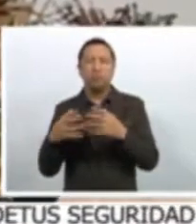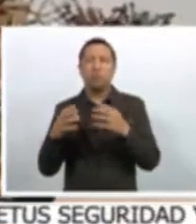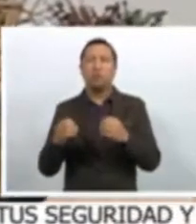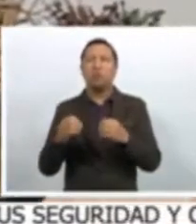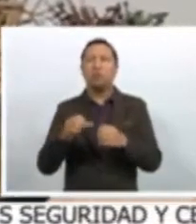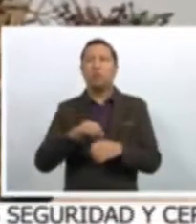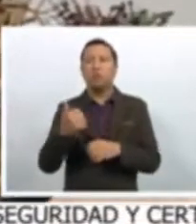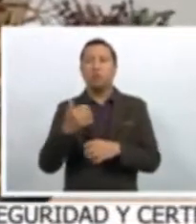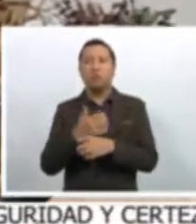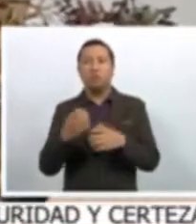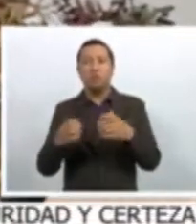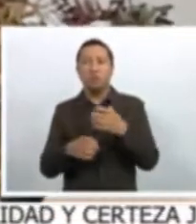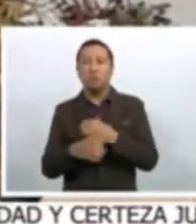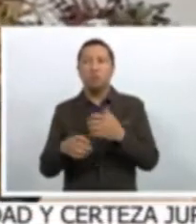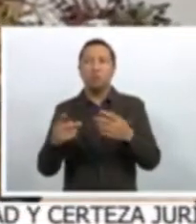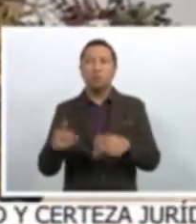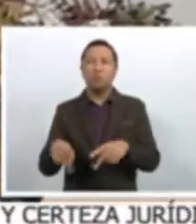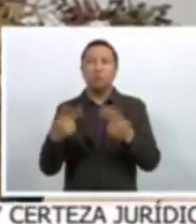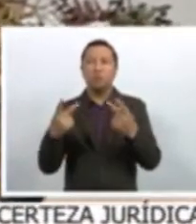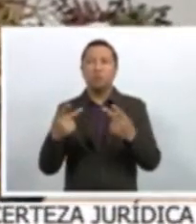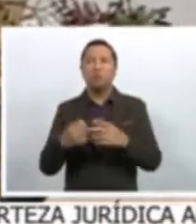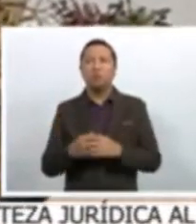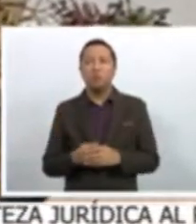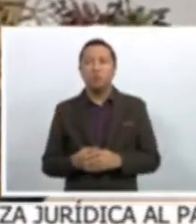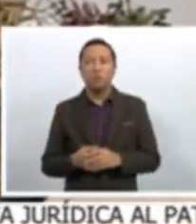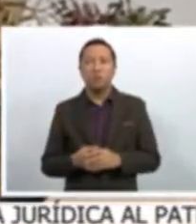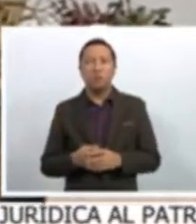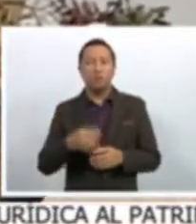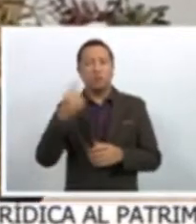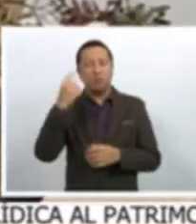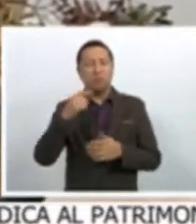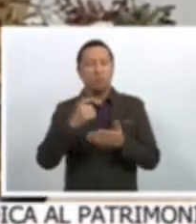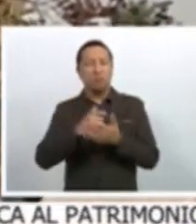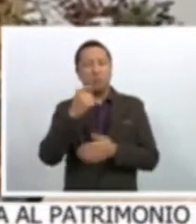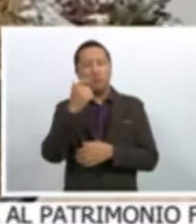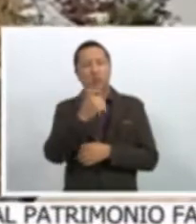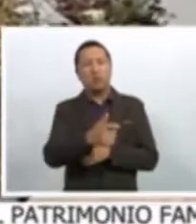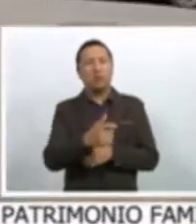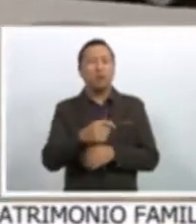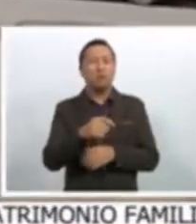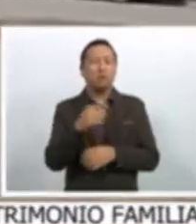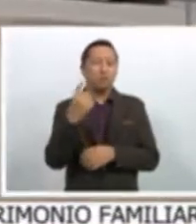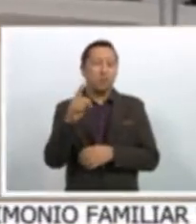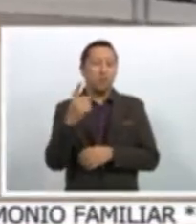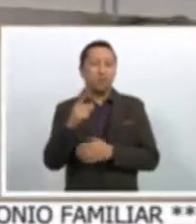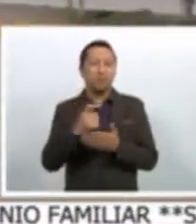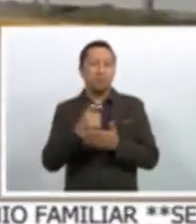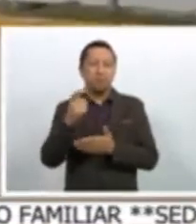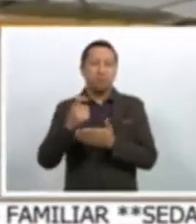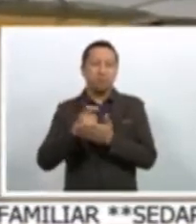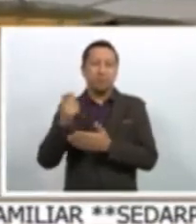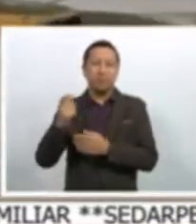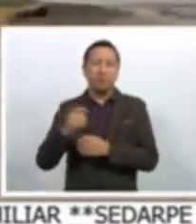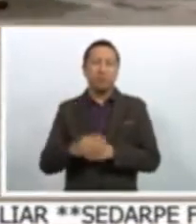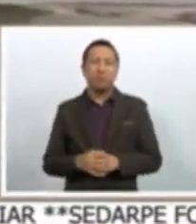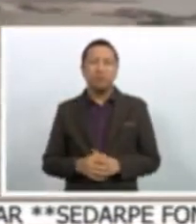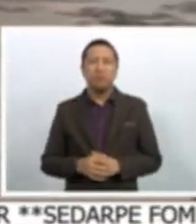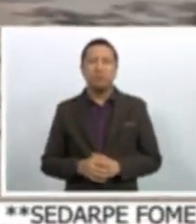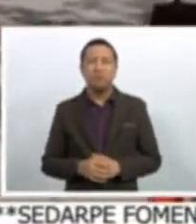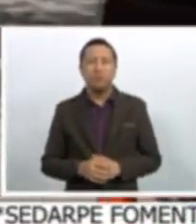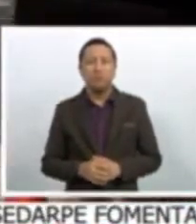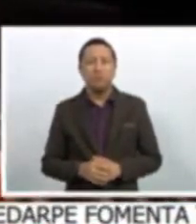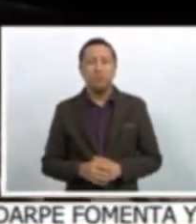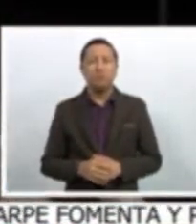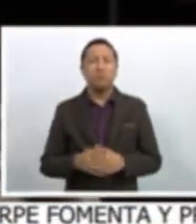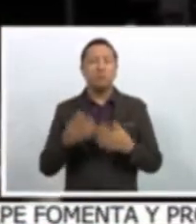vender sus maquinarias para poder pagar los aguinaldos. Dijo que en el caso de los agremiados de la Canaco, en